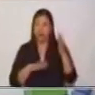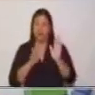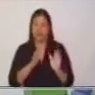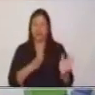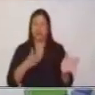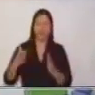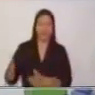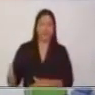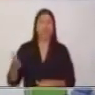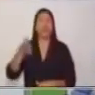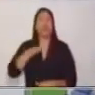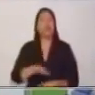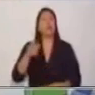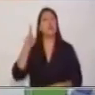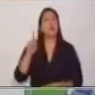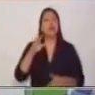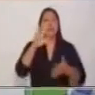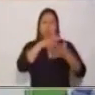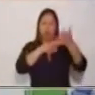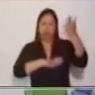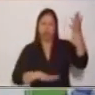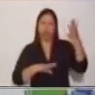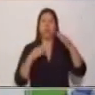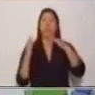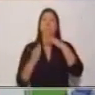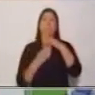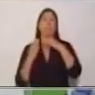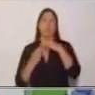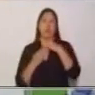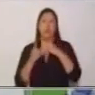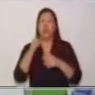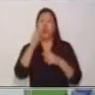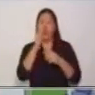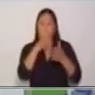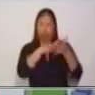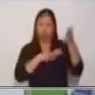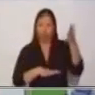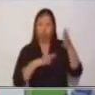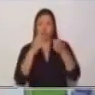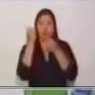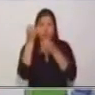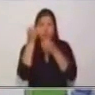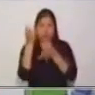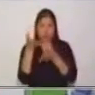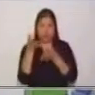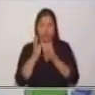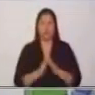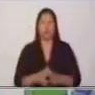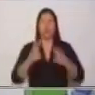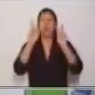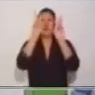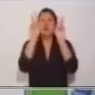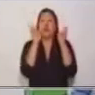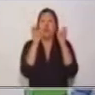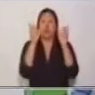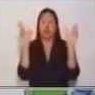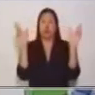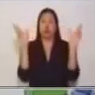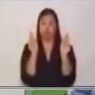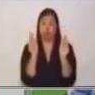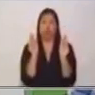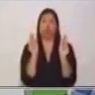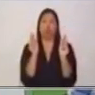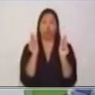informativo. Comenzamos con un título. El título tiene que ser conciso y por lo tanto también